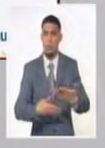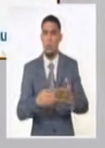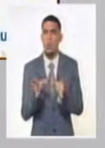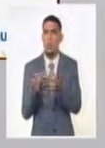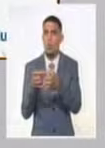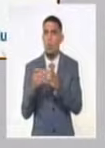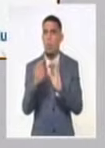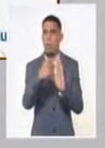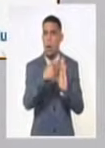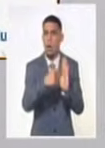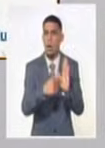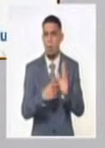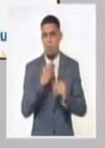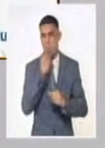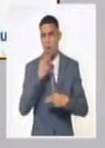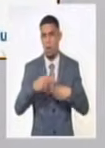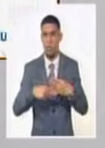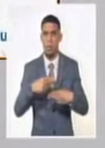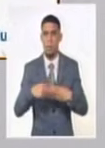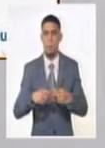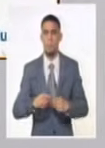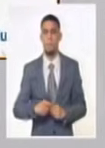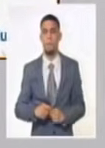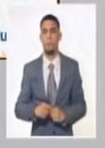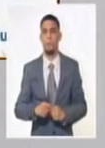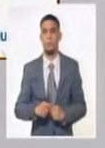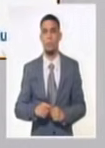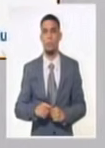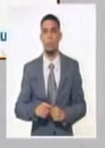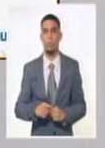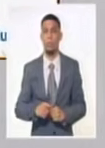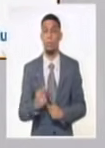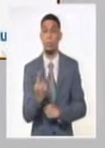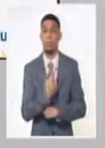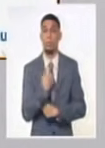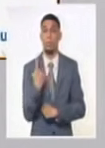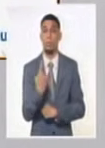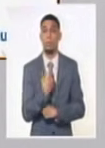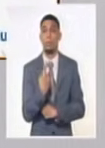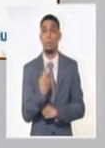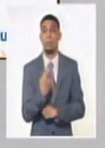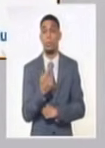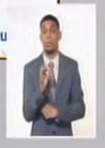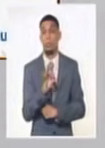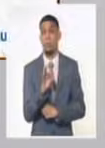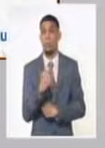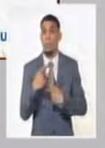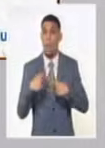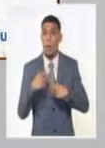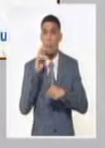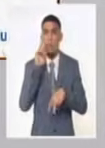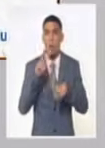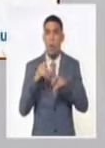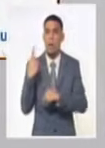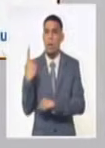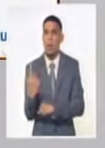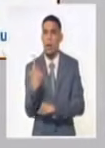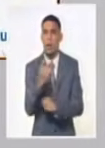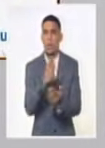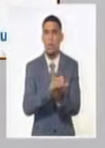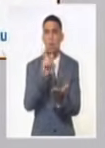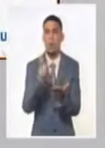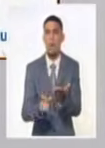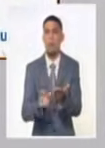también para esto, en el sentido de que hay que buscarle a cada estudiante una solución que